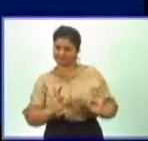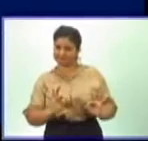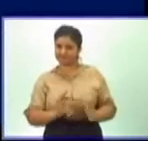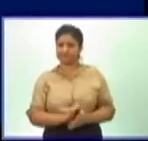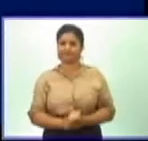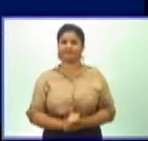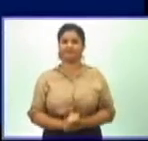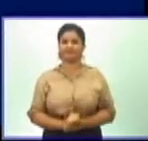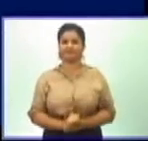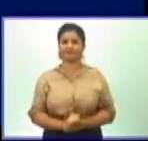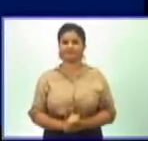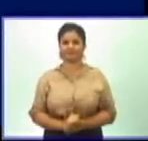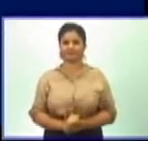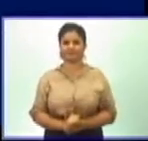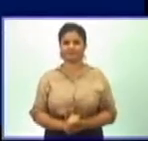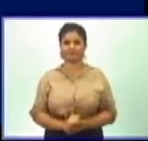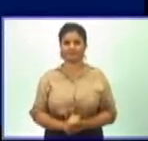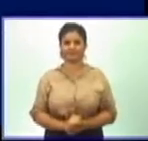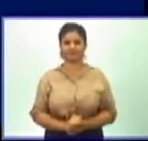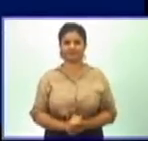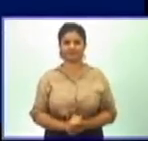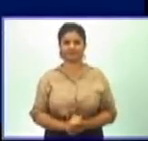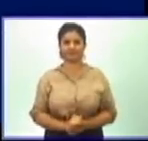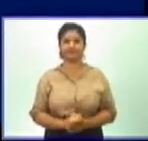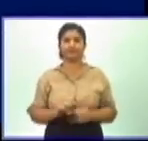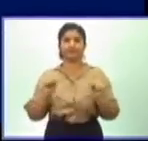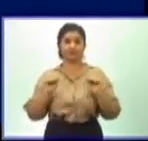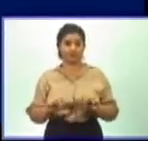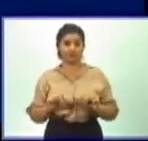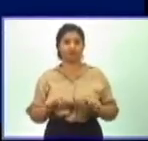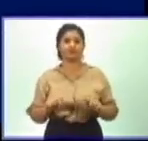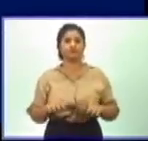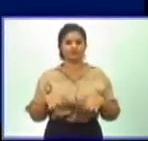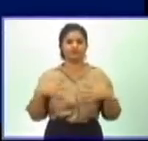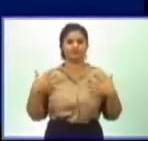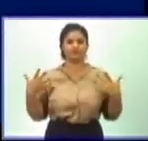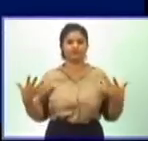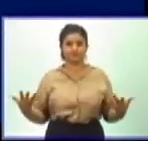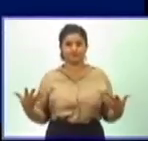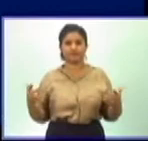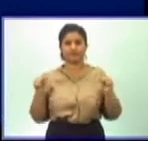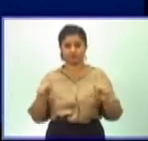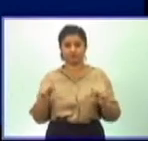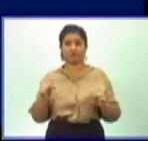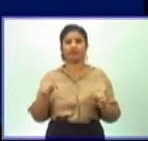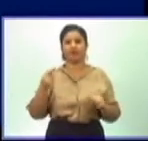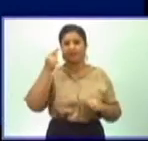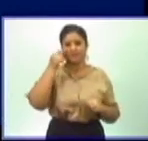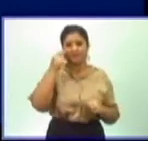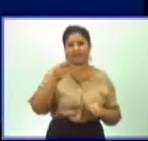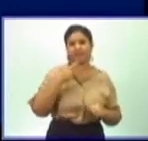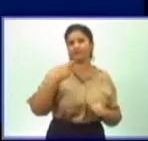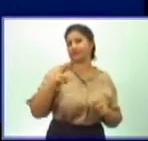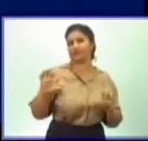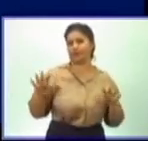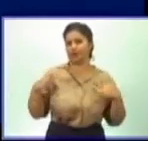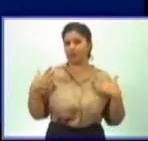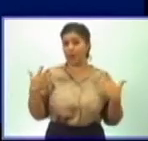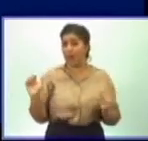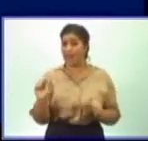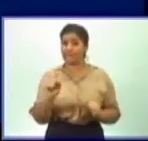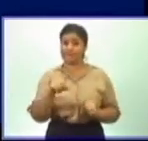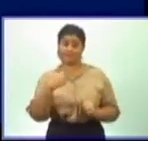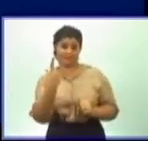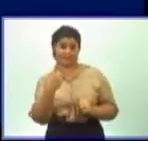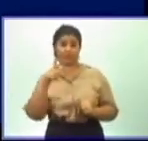manera. Esto es solamente para que ustedes comprueben su respuesta. Tartufo, en primer lugar, se